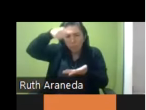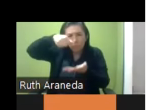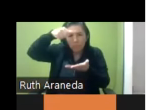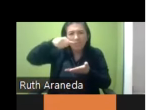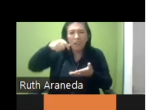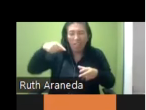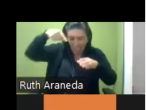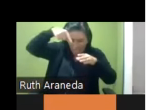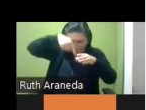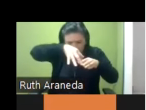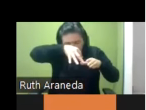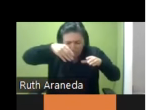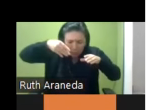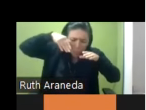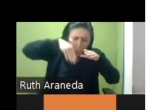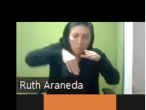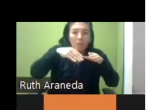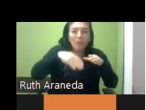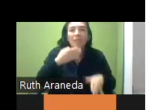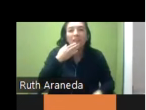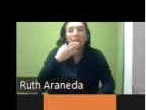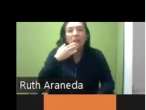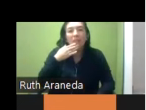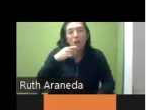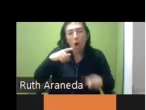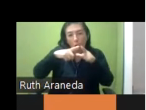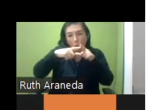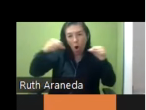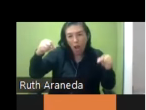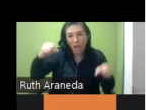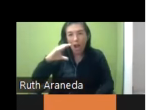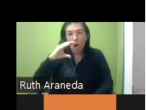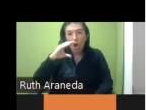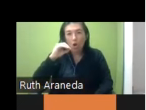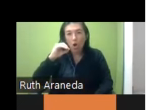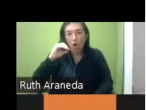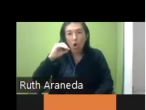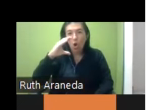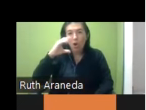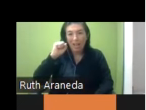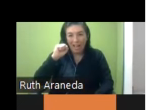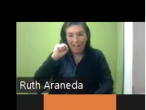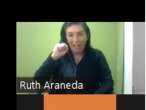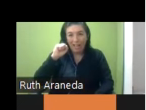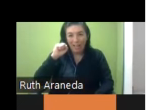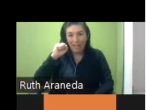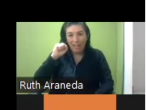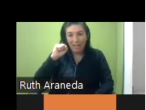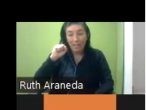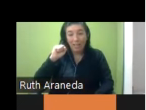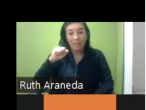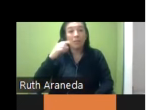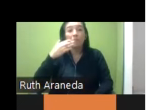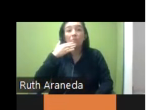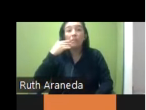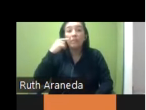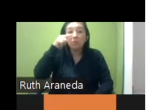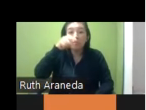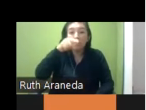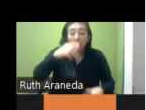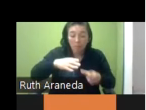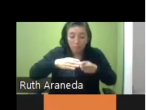contenían hojas de coca en el interior. Eh, de hecho, esto que vemos acá es